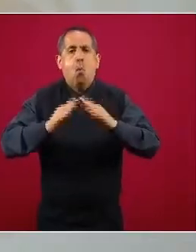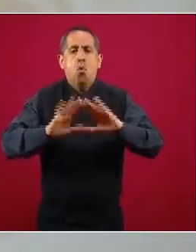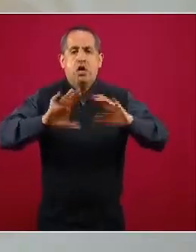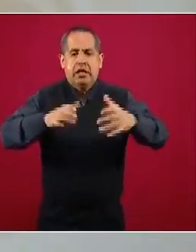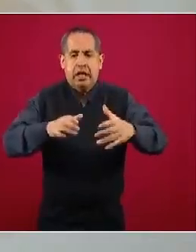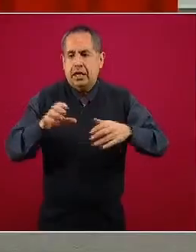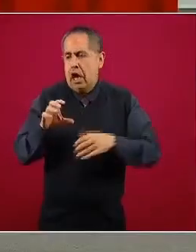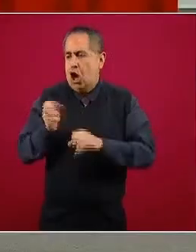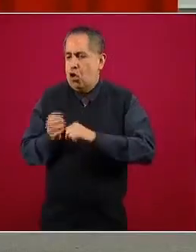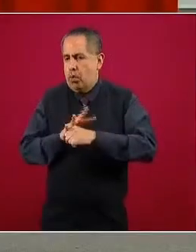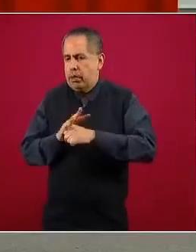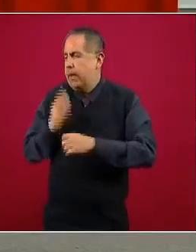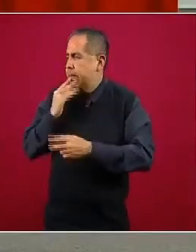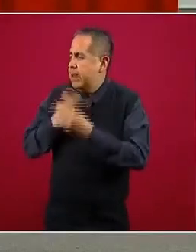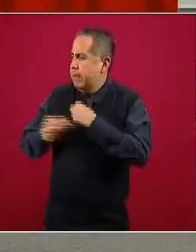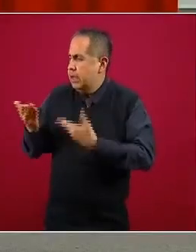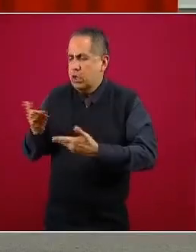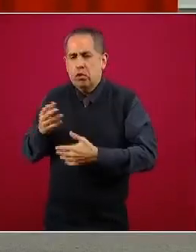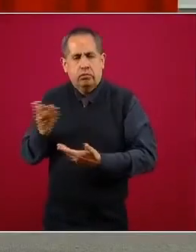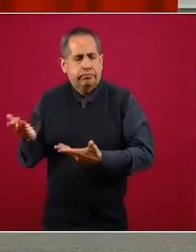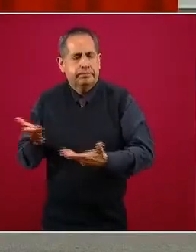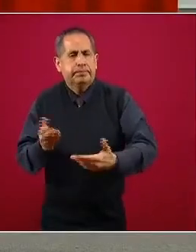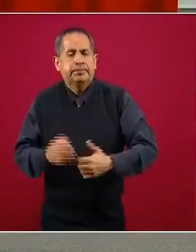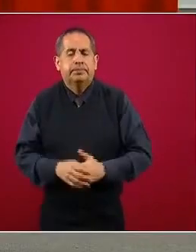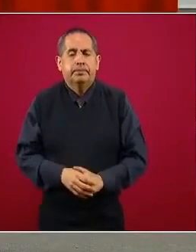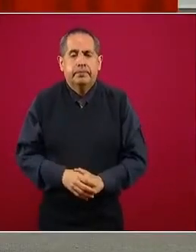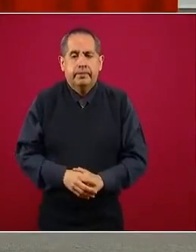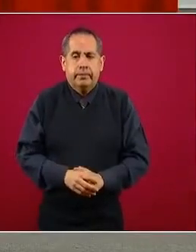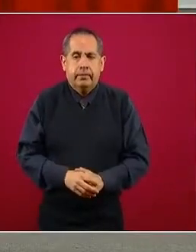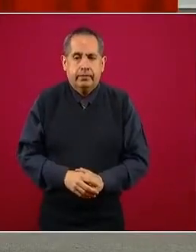comunitaria del COVID. Bienvenido, Ruy.